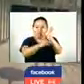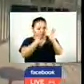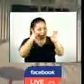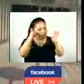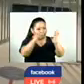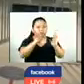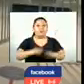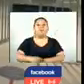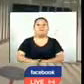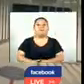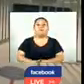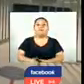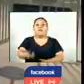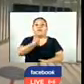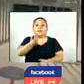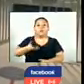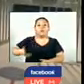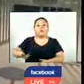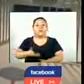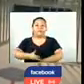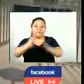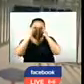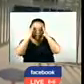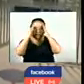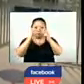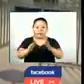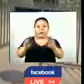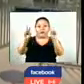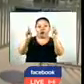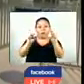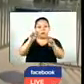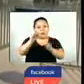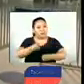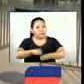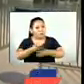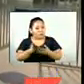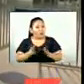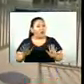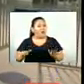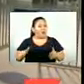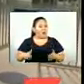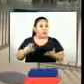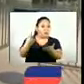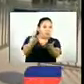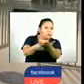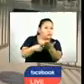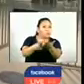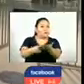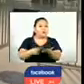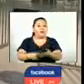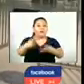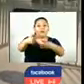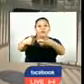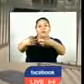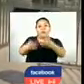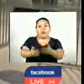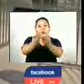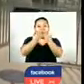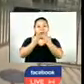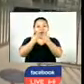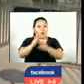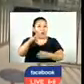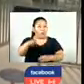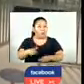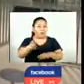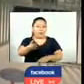párrafo nosotros seguiremos dándole seguimiento a este tema para tenerlo informado de cómo avanza la discusión de esta ley por el momento